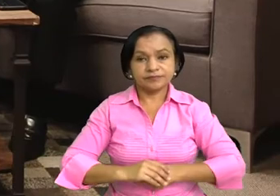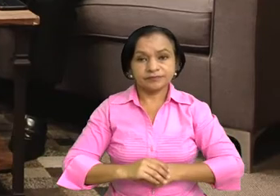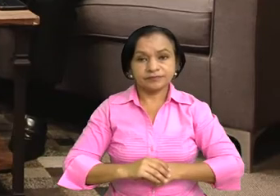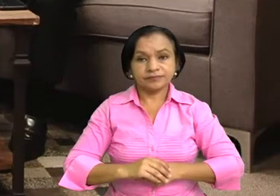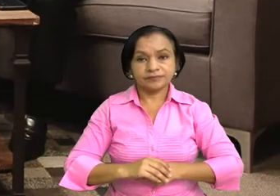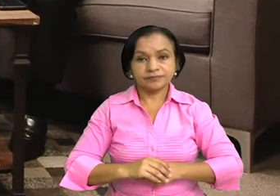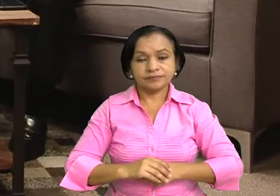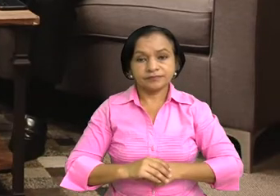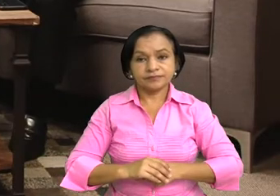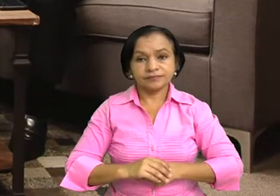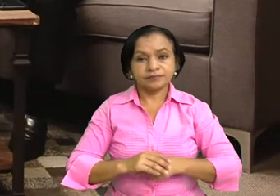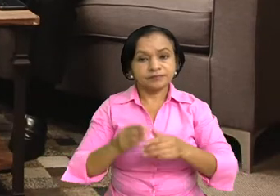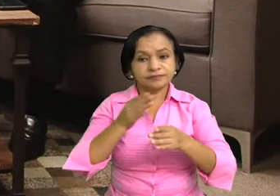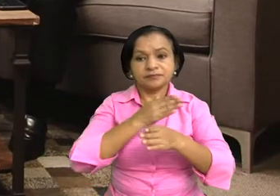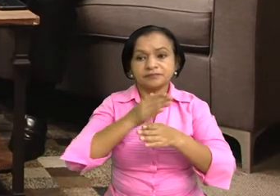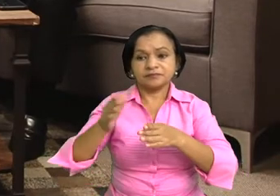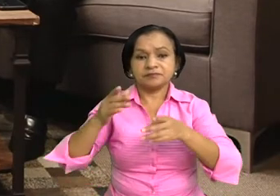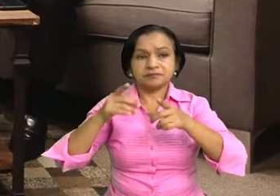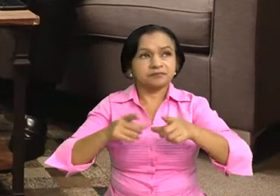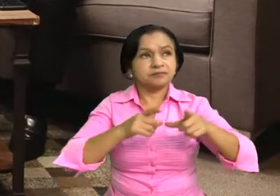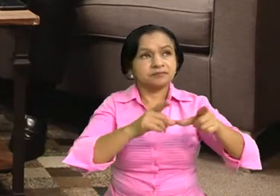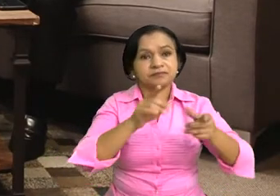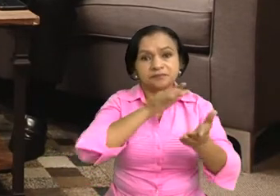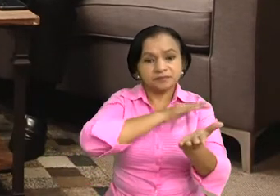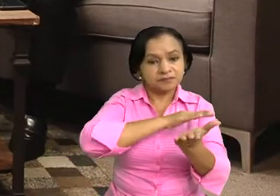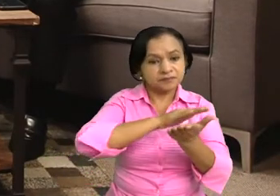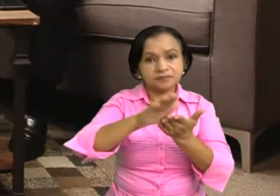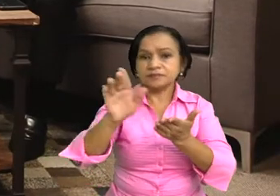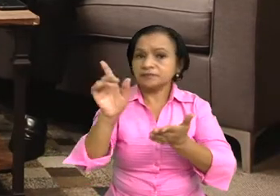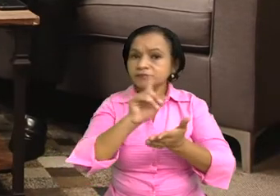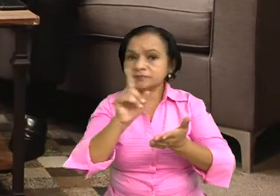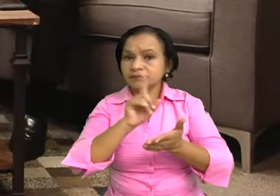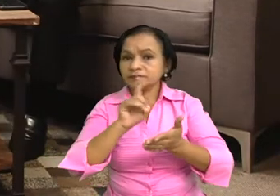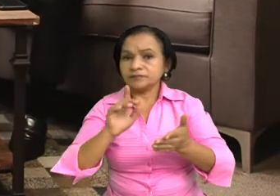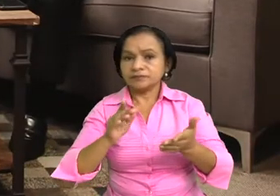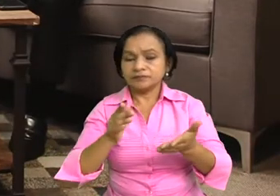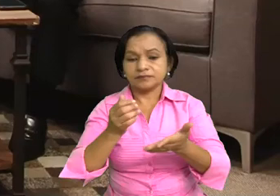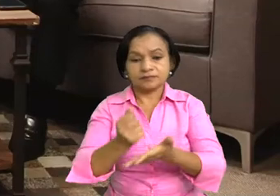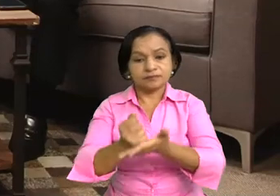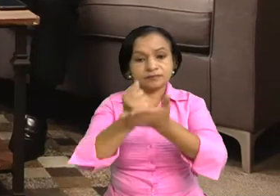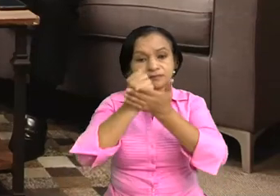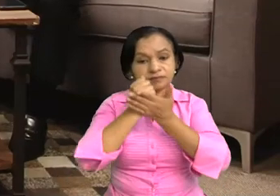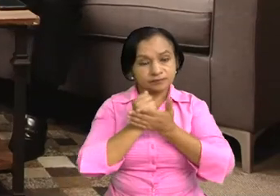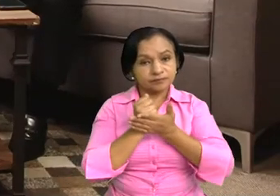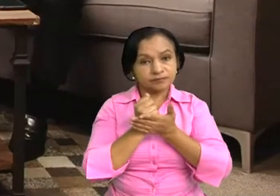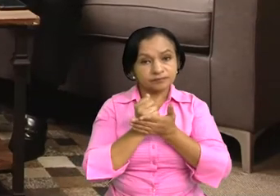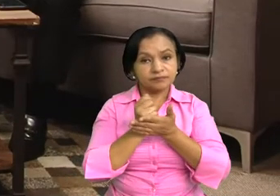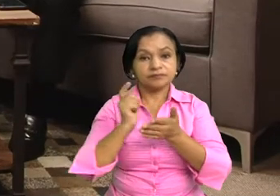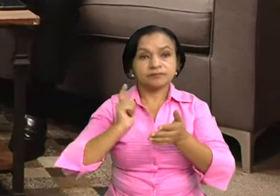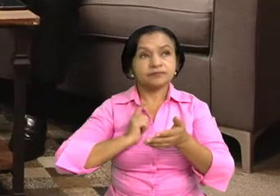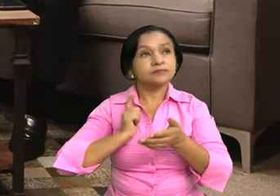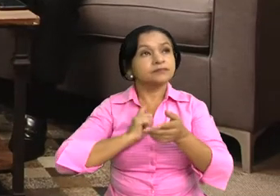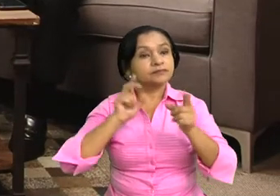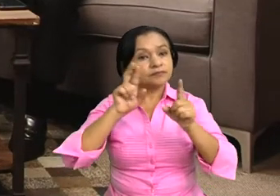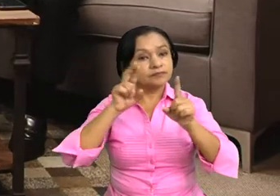y asfaltadas, adoquinadas, sí, sí, o en concreto hidráulico, que nos han permitido incorporar regiones con